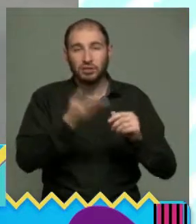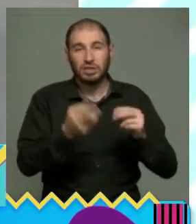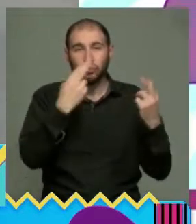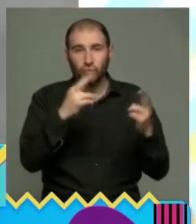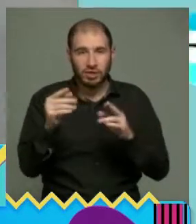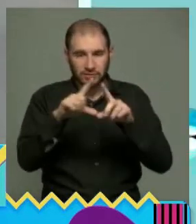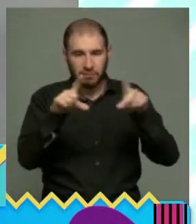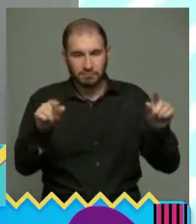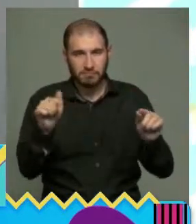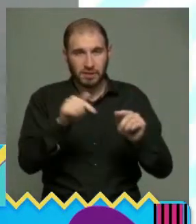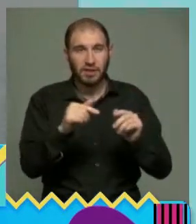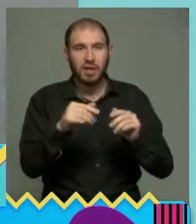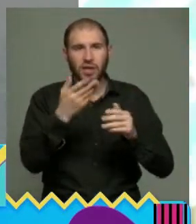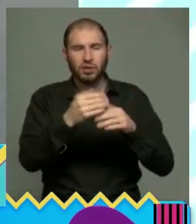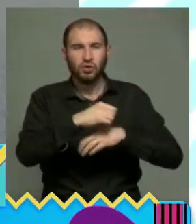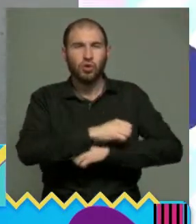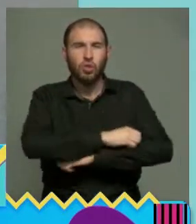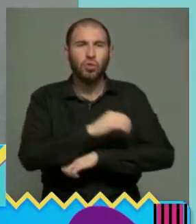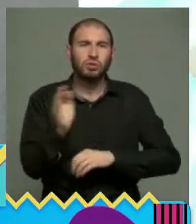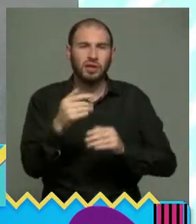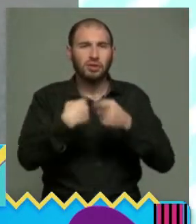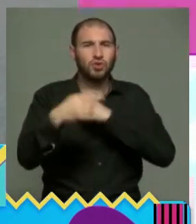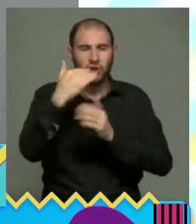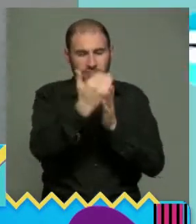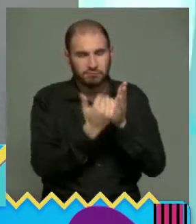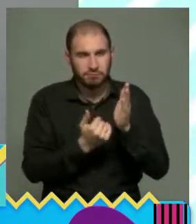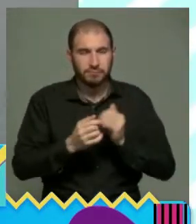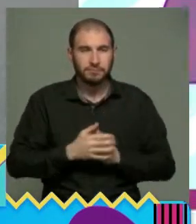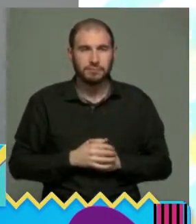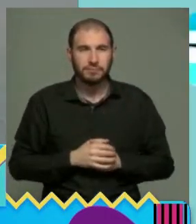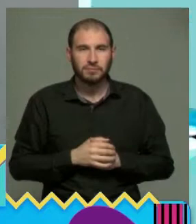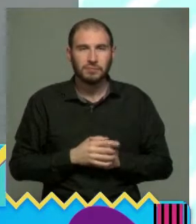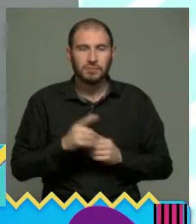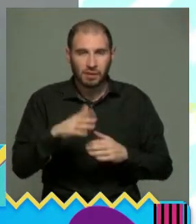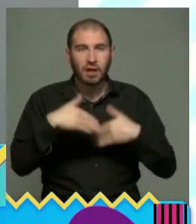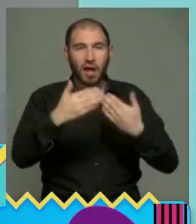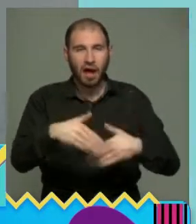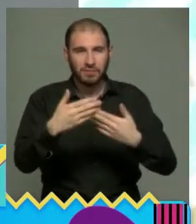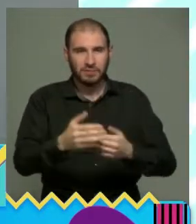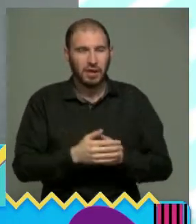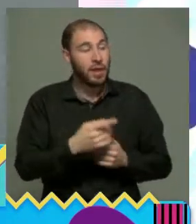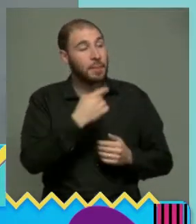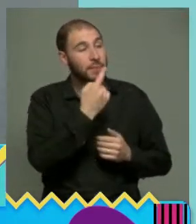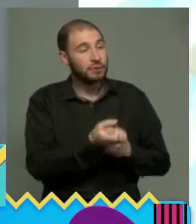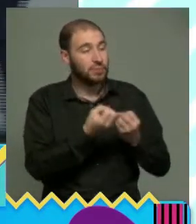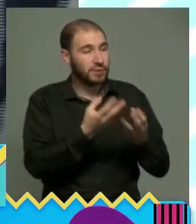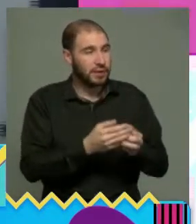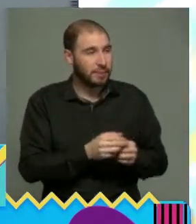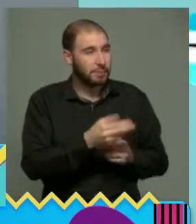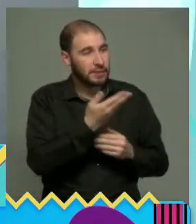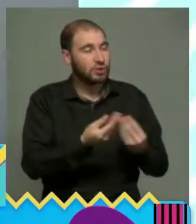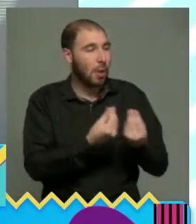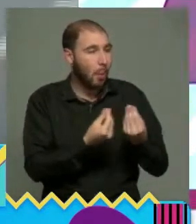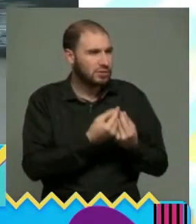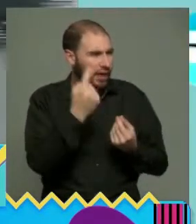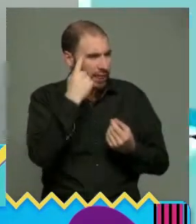me sale todo su comportamiento, todo su historial. Perfecto. Así que en eso estamos avanzando bastante. Pregunto justamente porque, bueno, muchas personas tienen